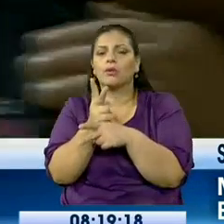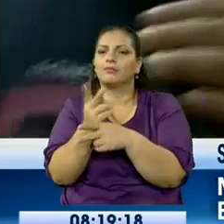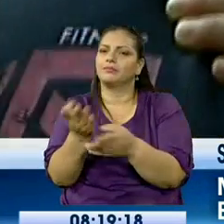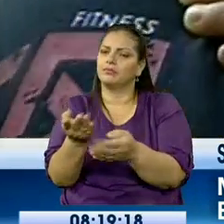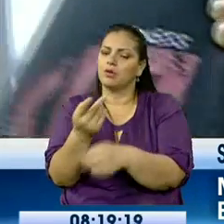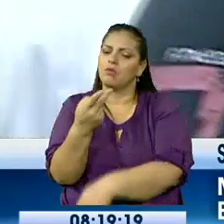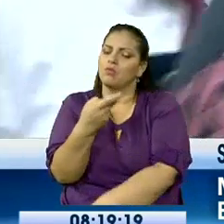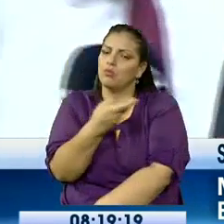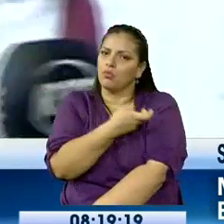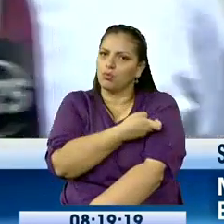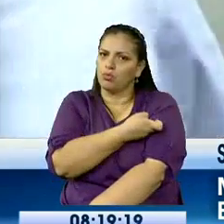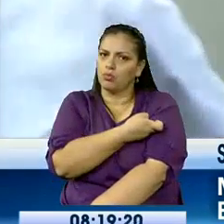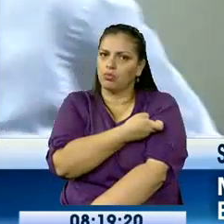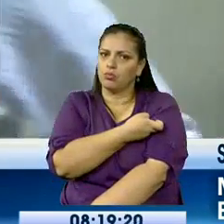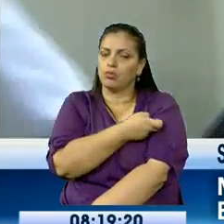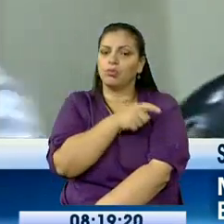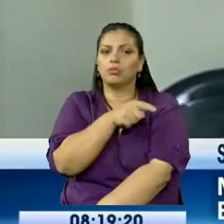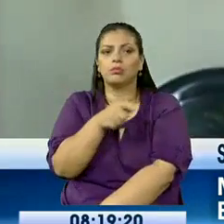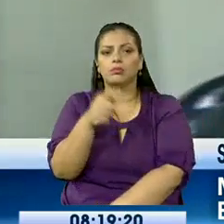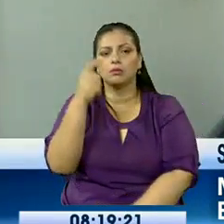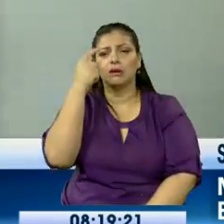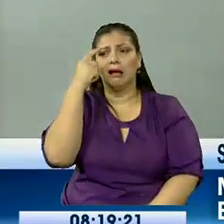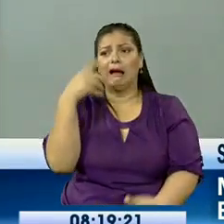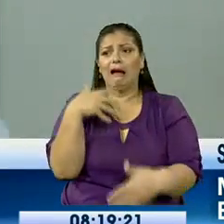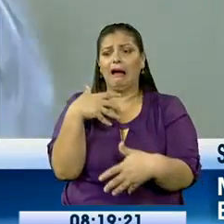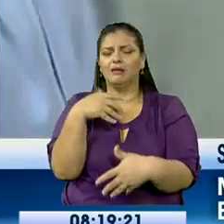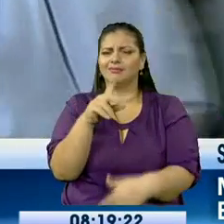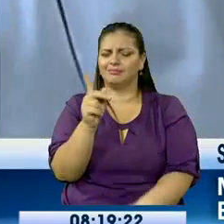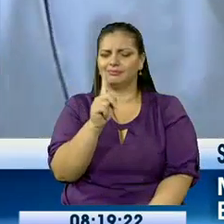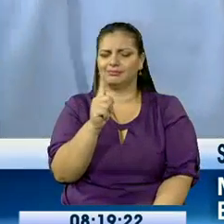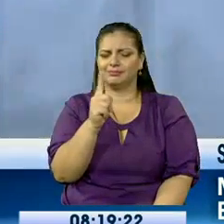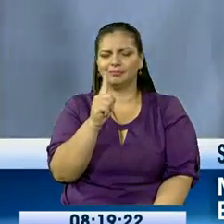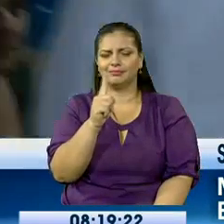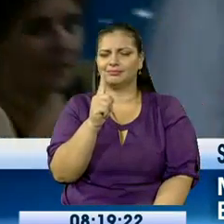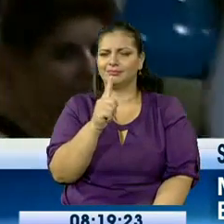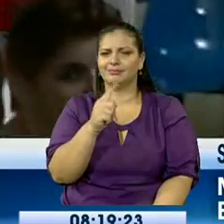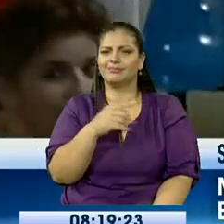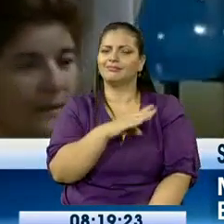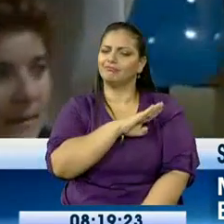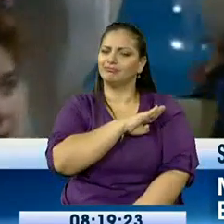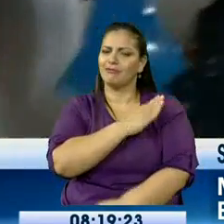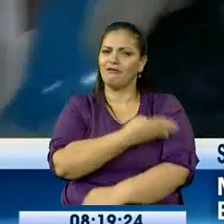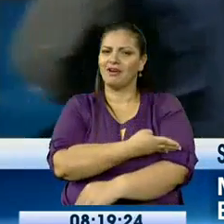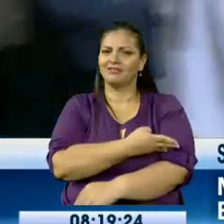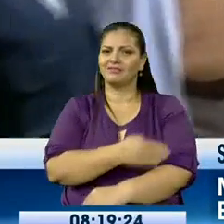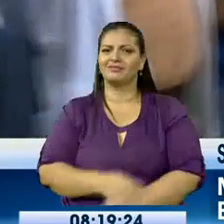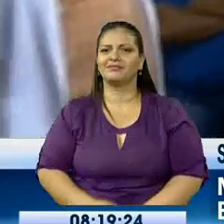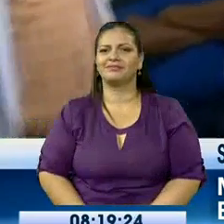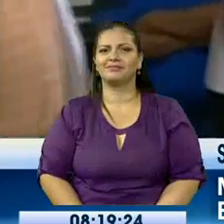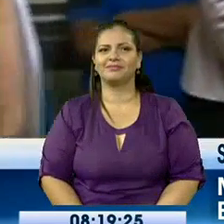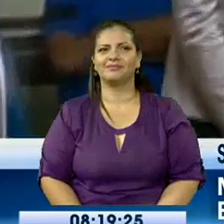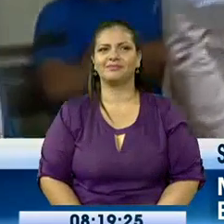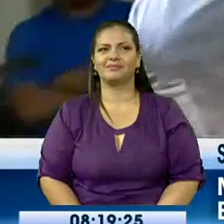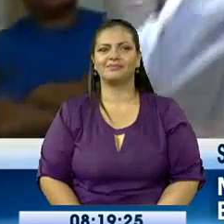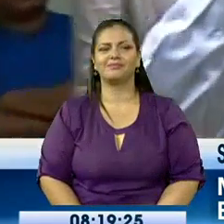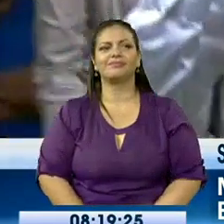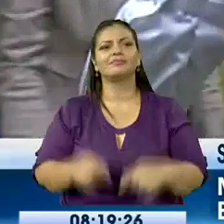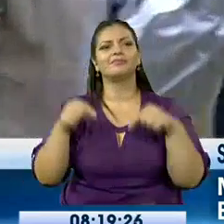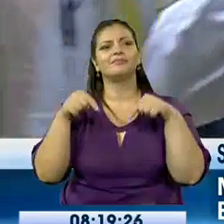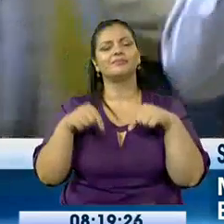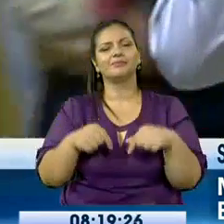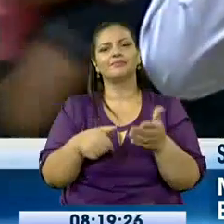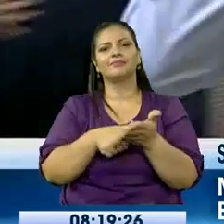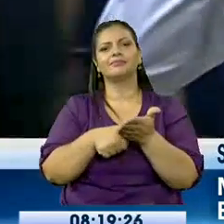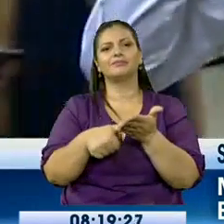vacunar y evitar otro tipo de situaciones. Es lo que detallamos desde acá, Centro de